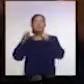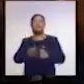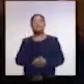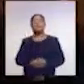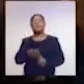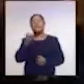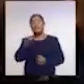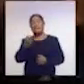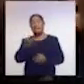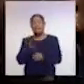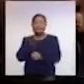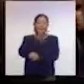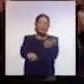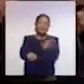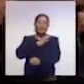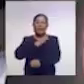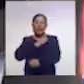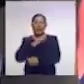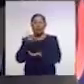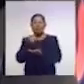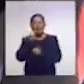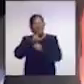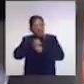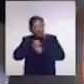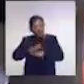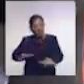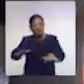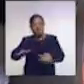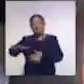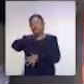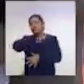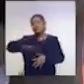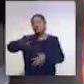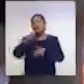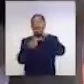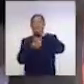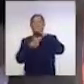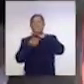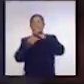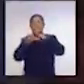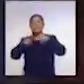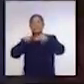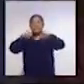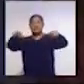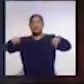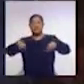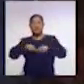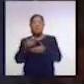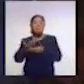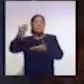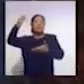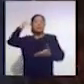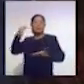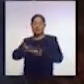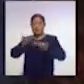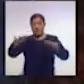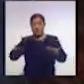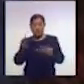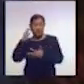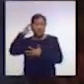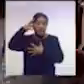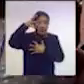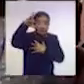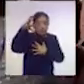manera previa se realizó una sesión informativa y la mesa redonda, Pasado, presente y perspectivas a futuro del Sistema Nacional